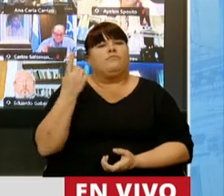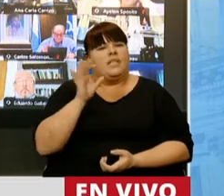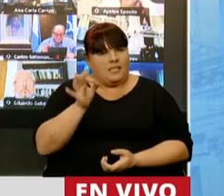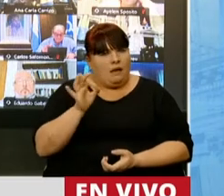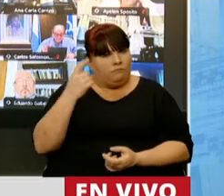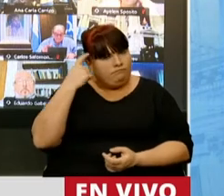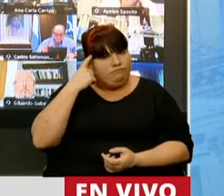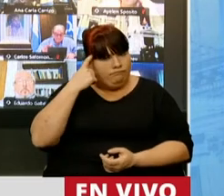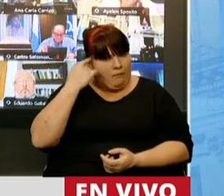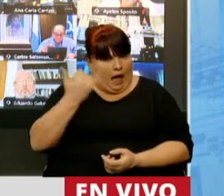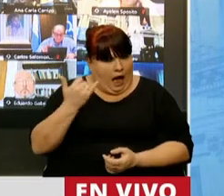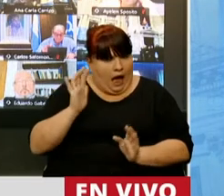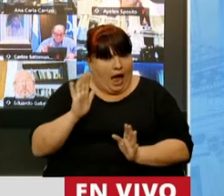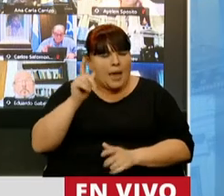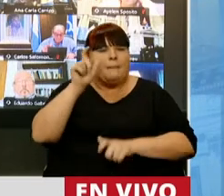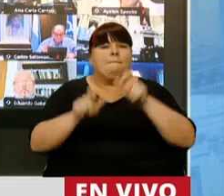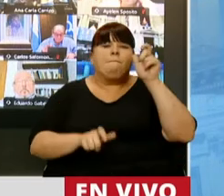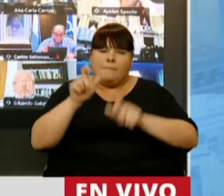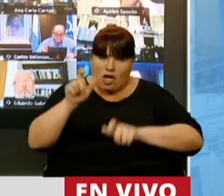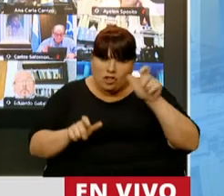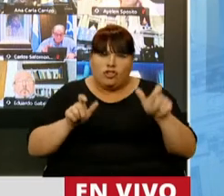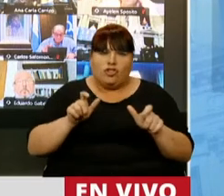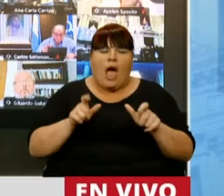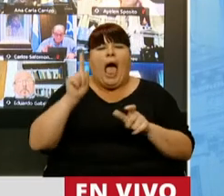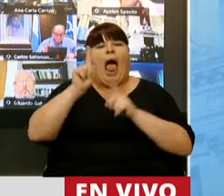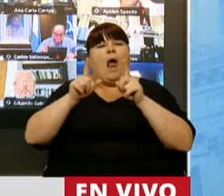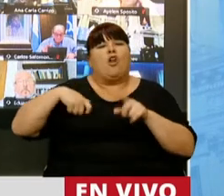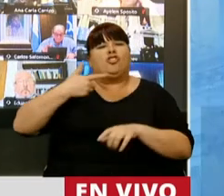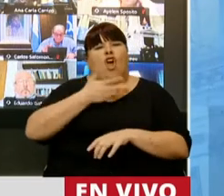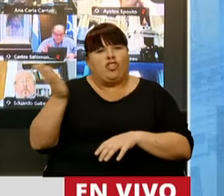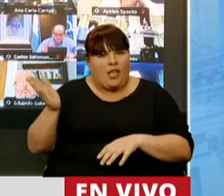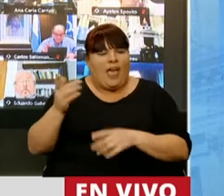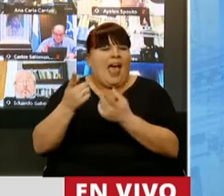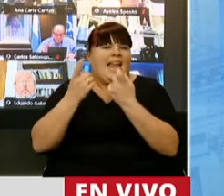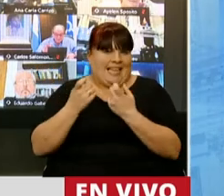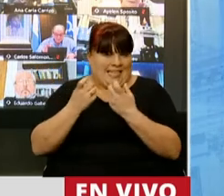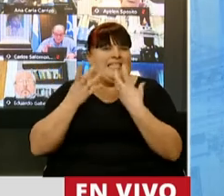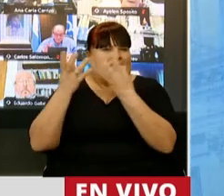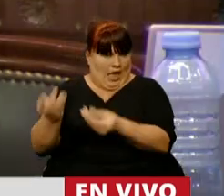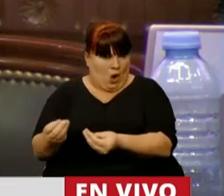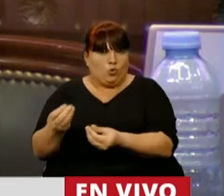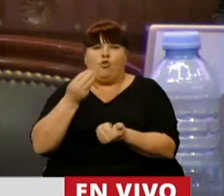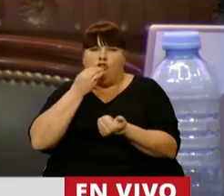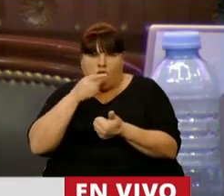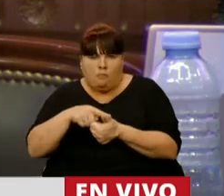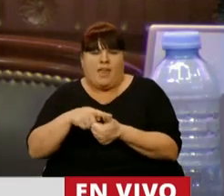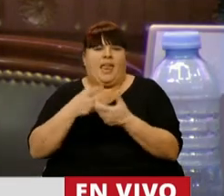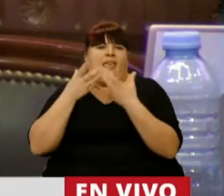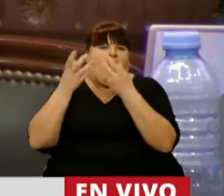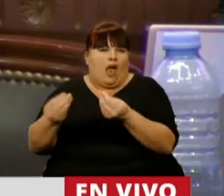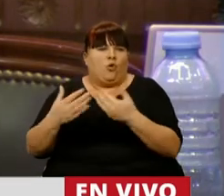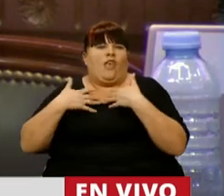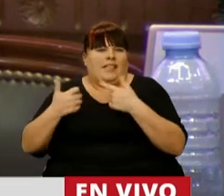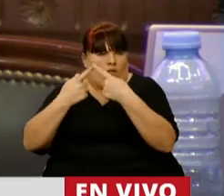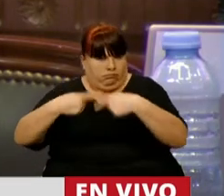Entendemos y somos conscientes que hay gente, hay parte de la sociedad que está necesitando un acompañamiento alimentario y asistencial